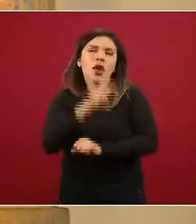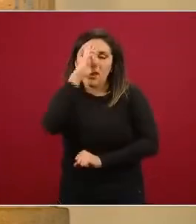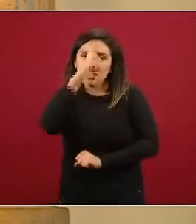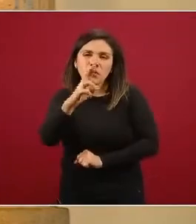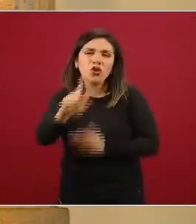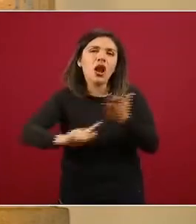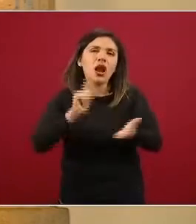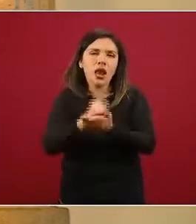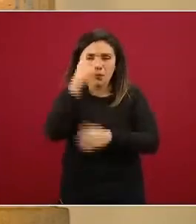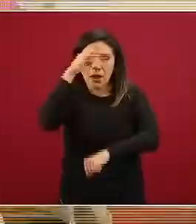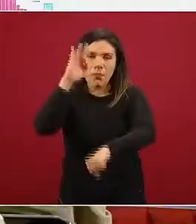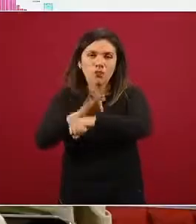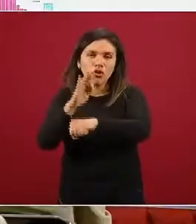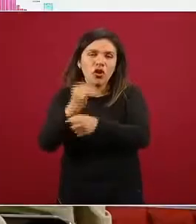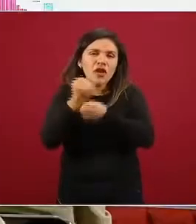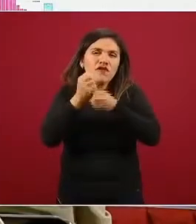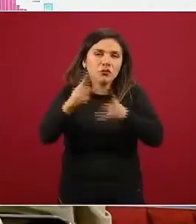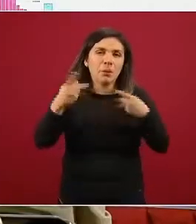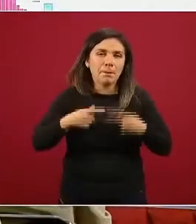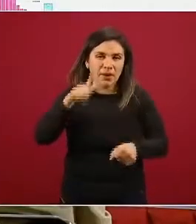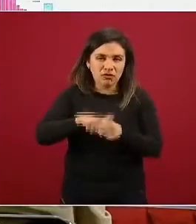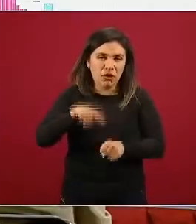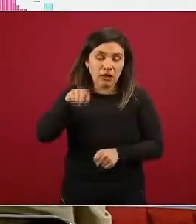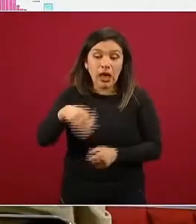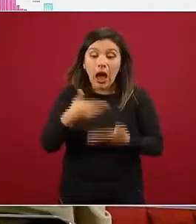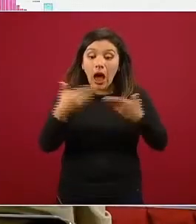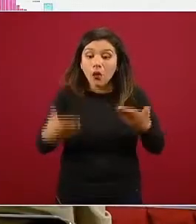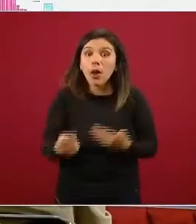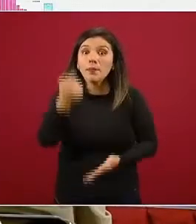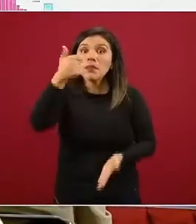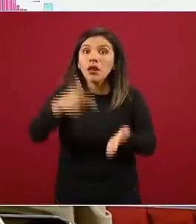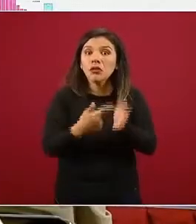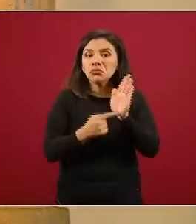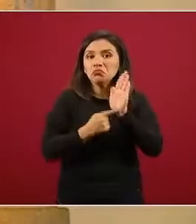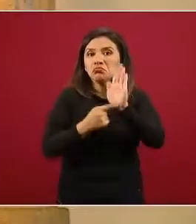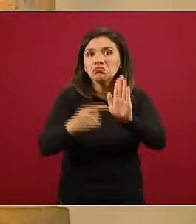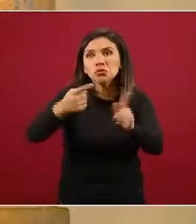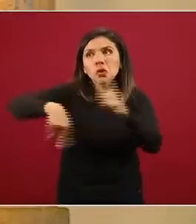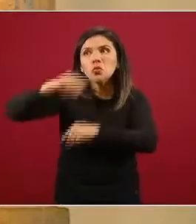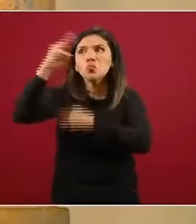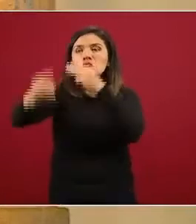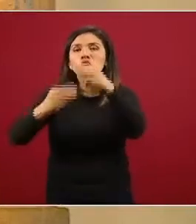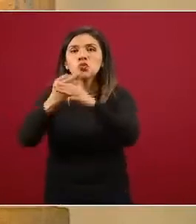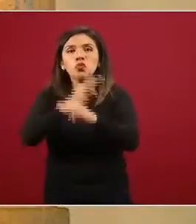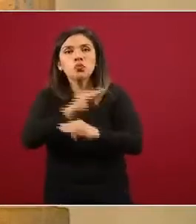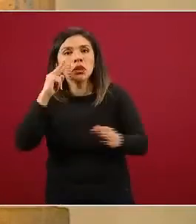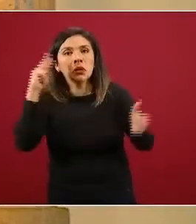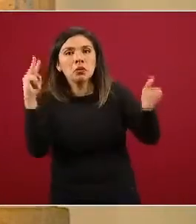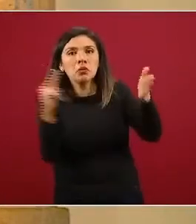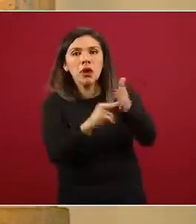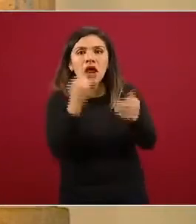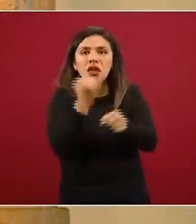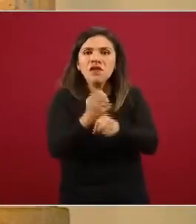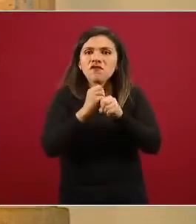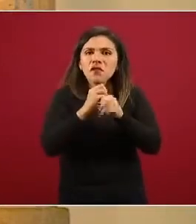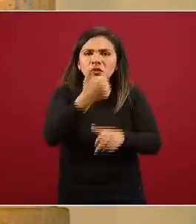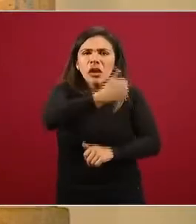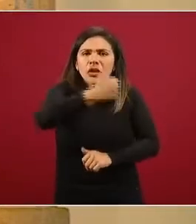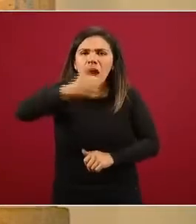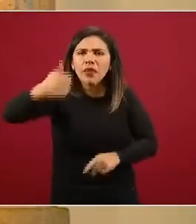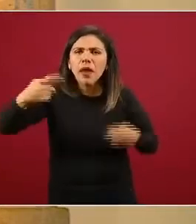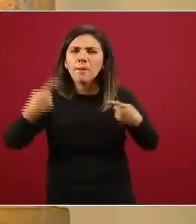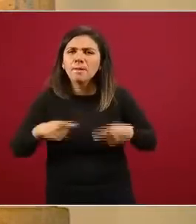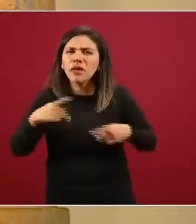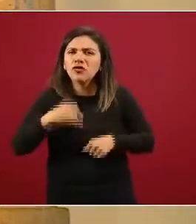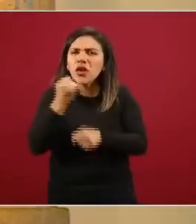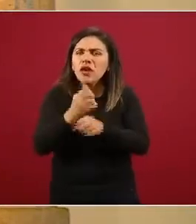de Protección de Datos Personales. Es la primera vez que se pone a disposición del mundo, de nuestro país, de todos los ciudadanos, esos